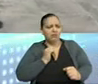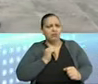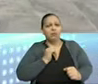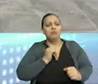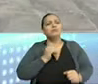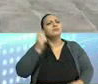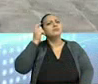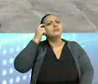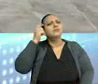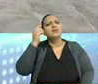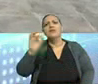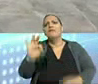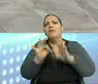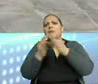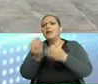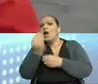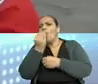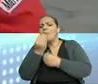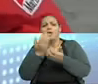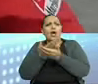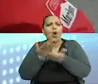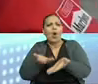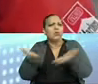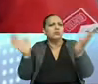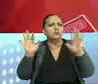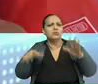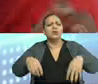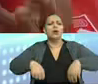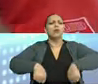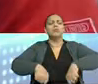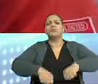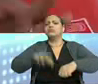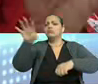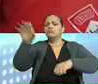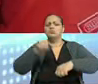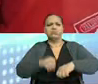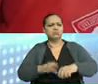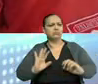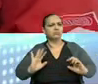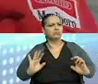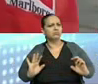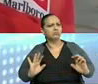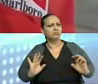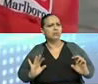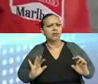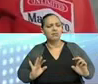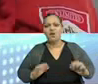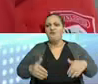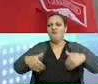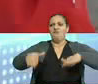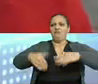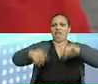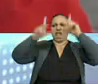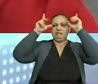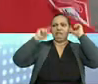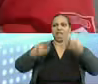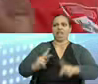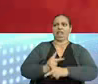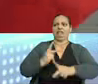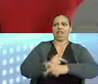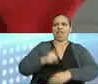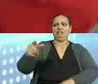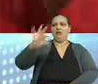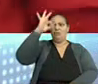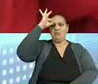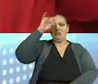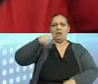de sus no sé, comestibles y cosas para ella ayudar a su familia, Mayra, alimentar a su familia. Recuerde